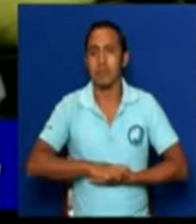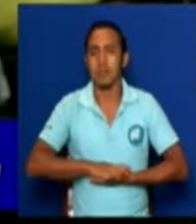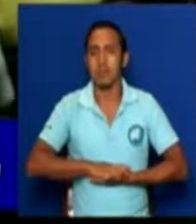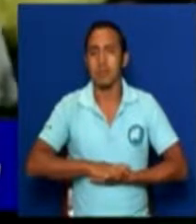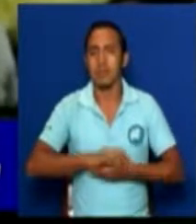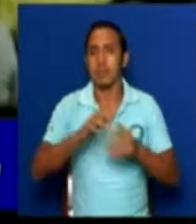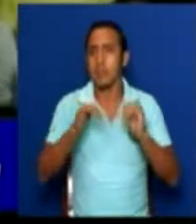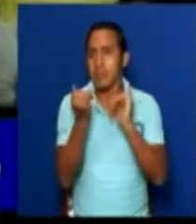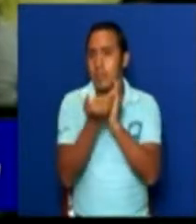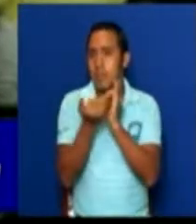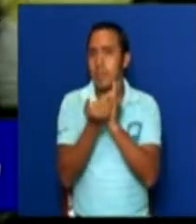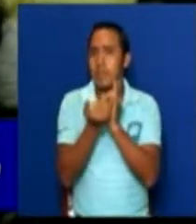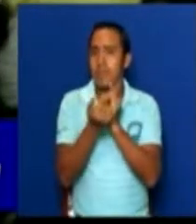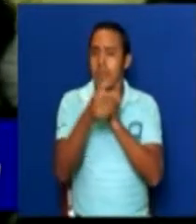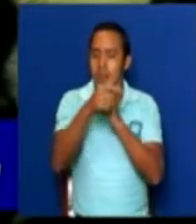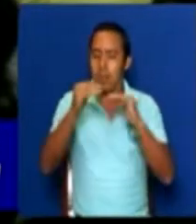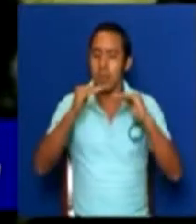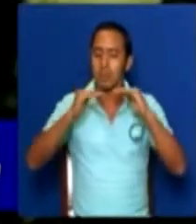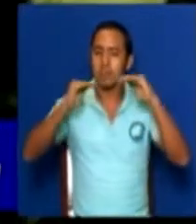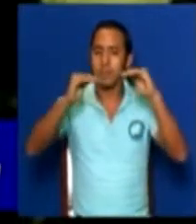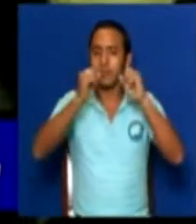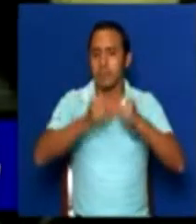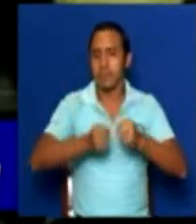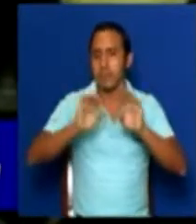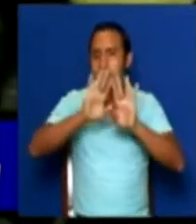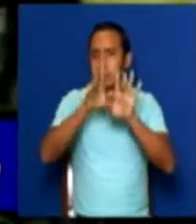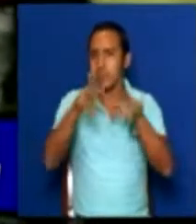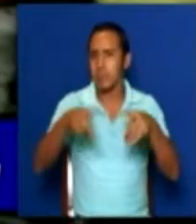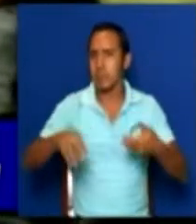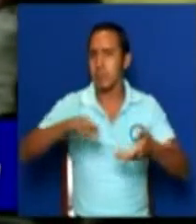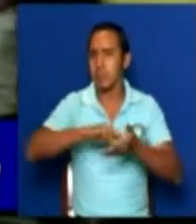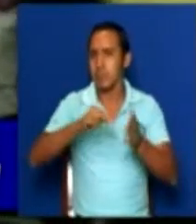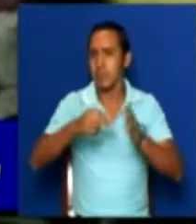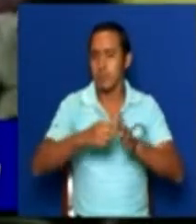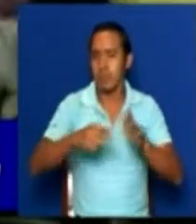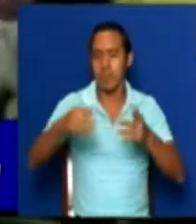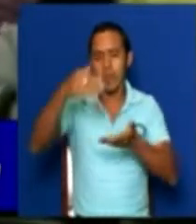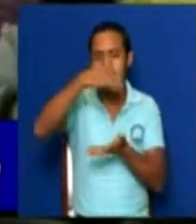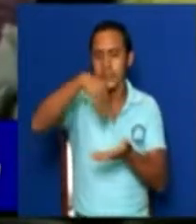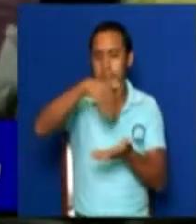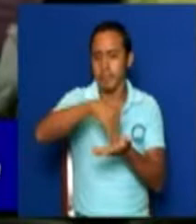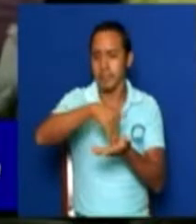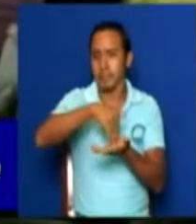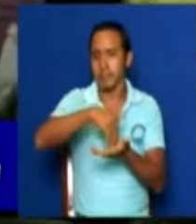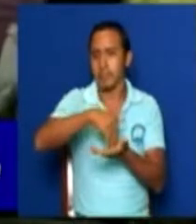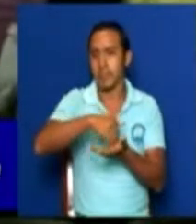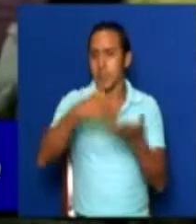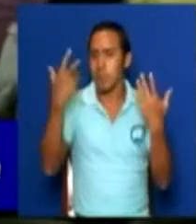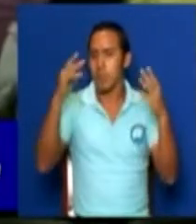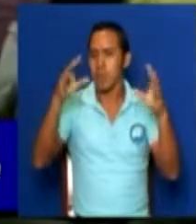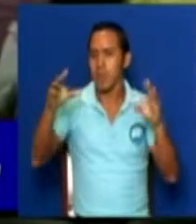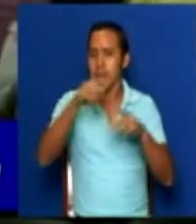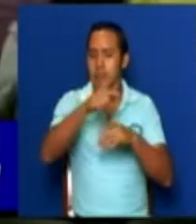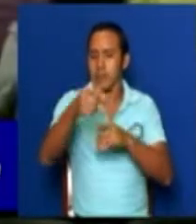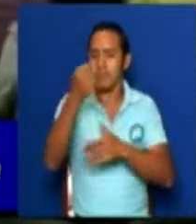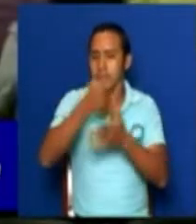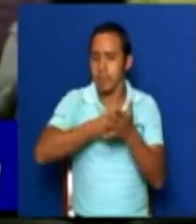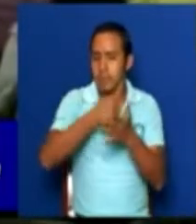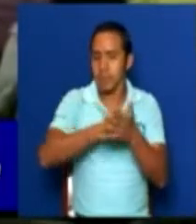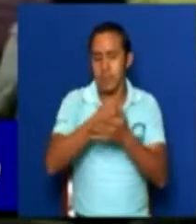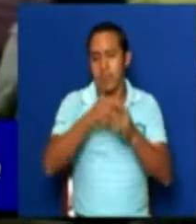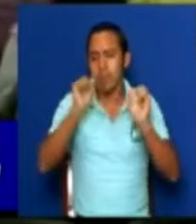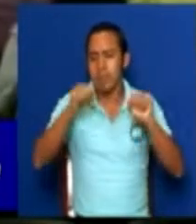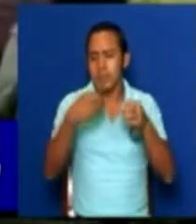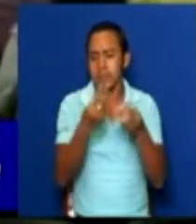La igualdad de las mujeres debe ser un componente central en cualquier intento para resolver los problemas